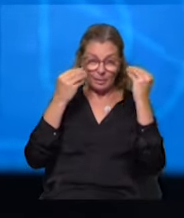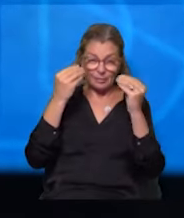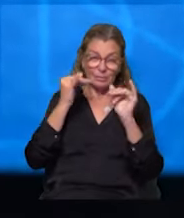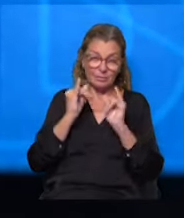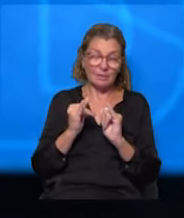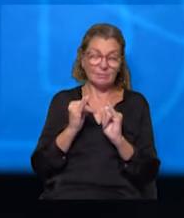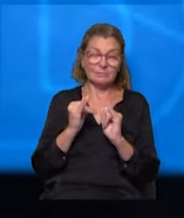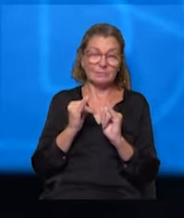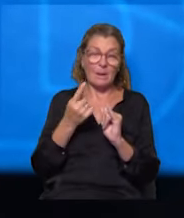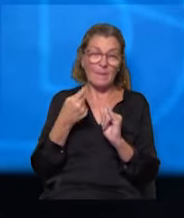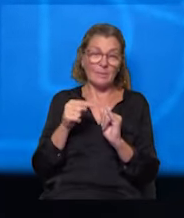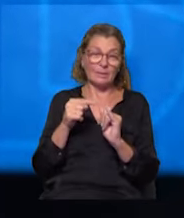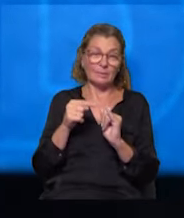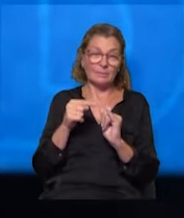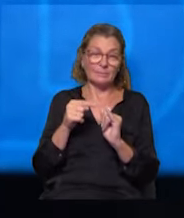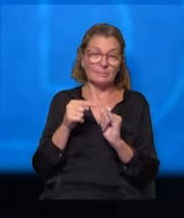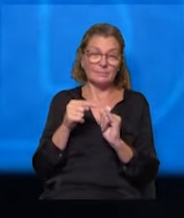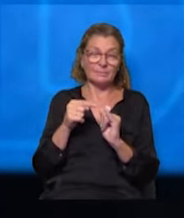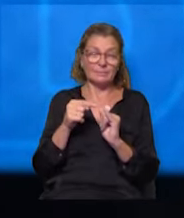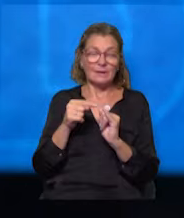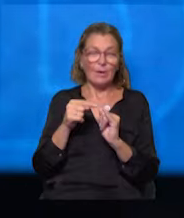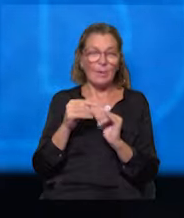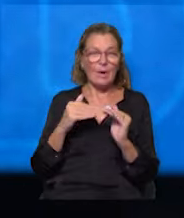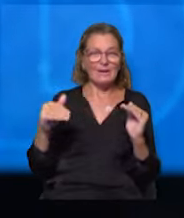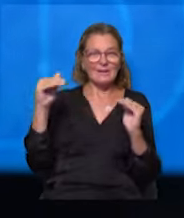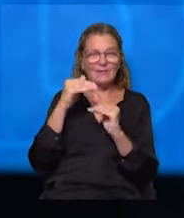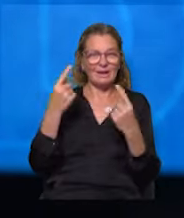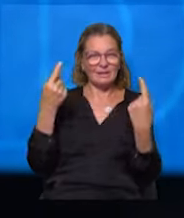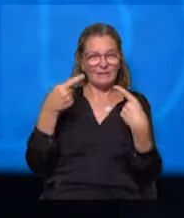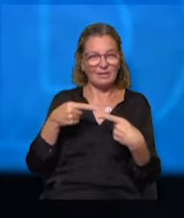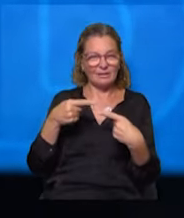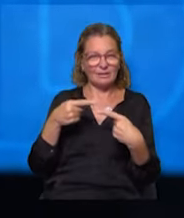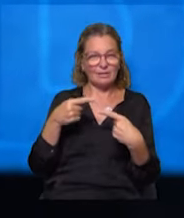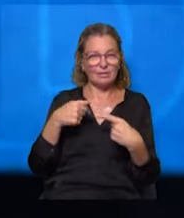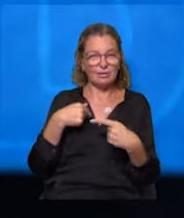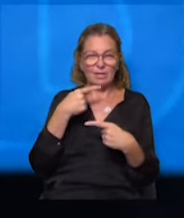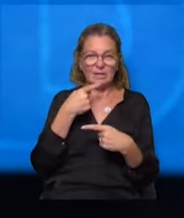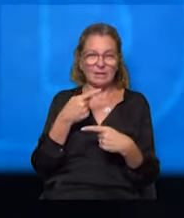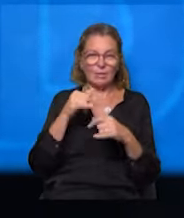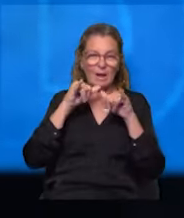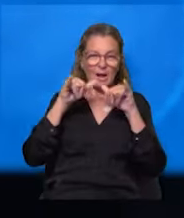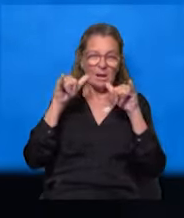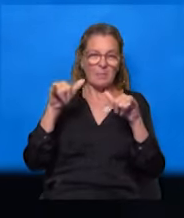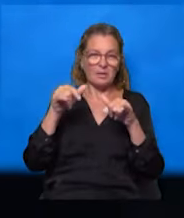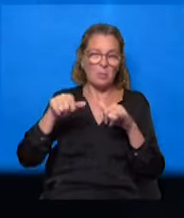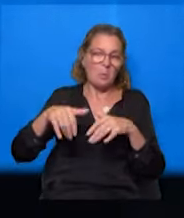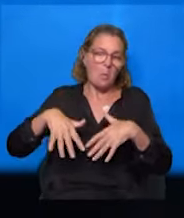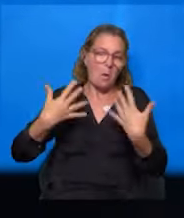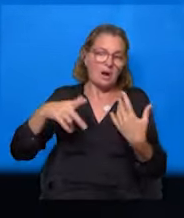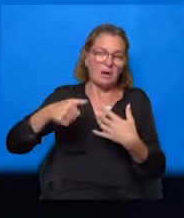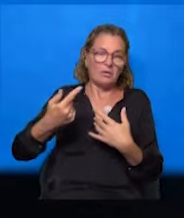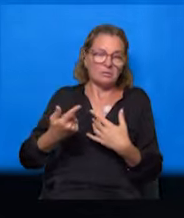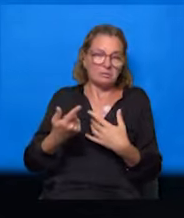eh Pero en cuanto al al nivel del debate Yo diría que es una campaña como como cualquier otra en